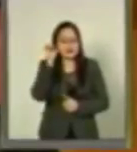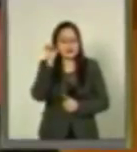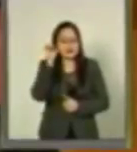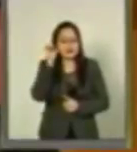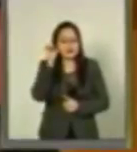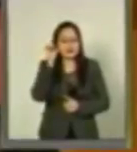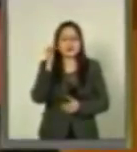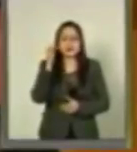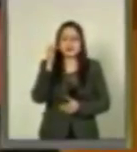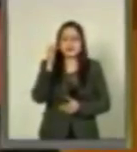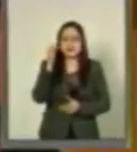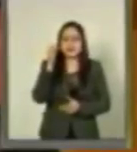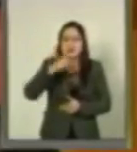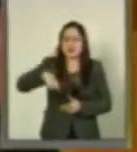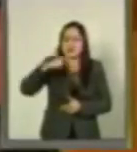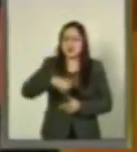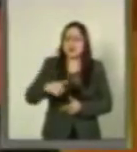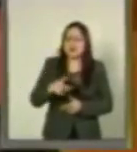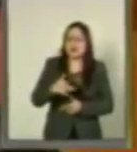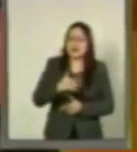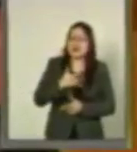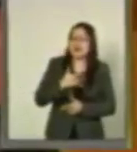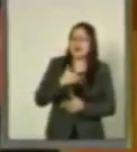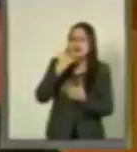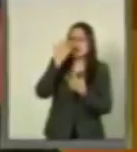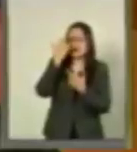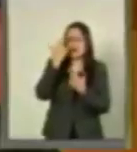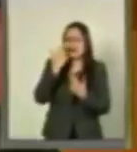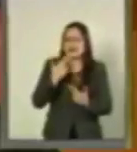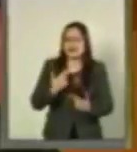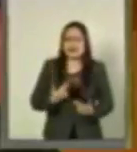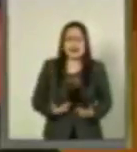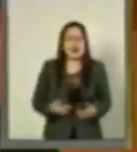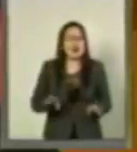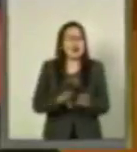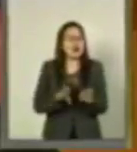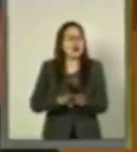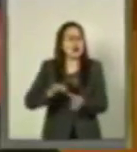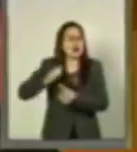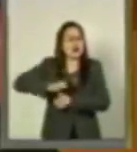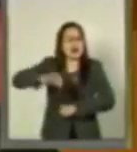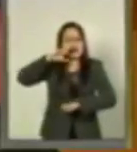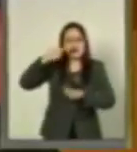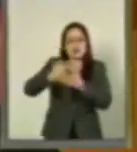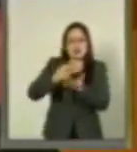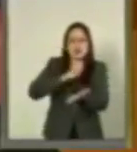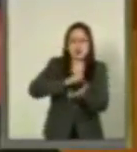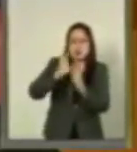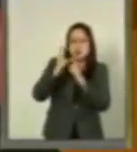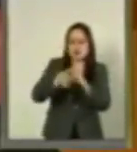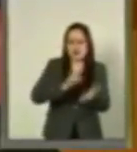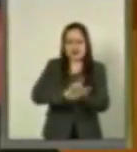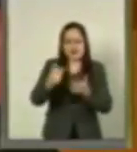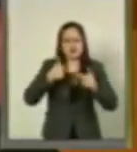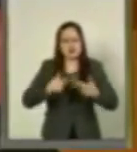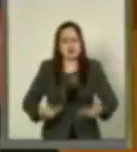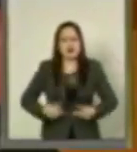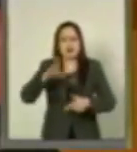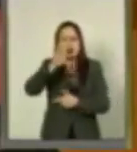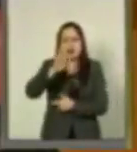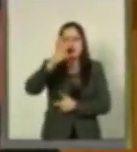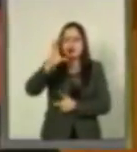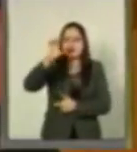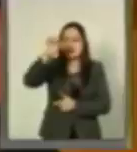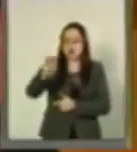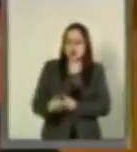se impactó nuestro ánimo frente al asesinato del ombudsman de Baja California Sur, el presidente de la Comisión